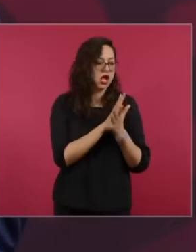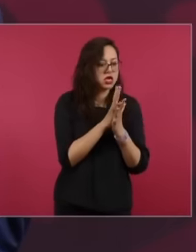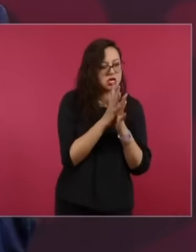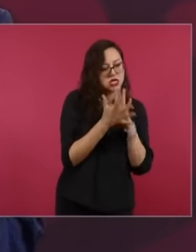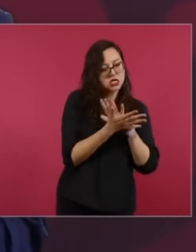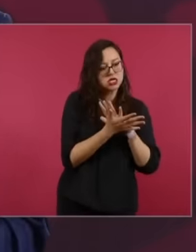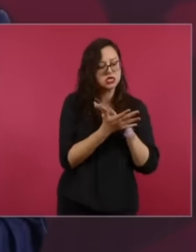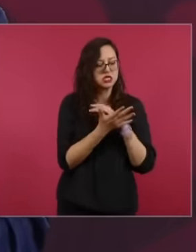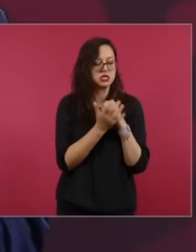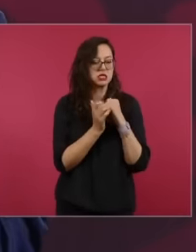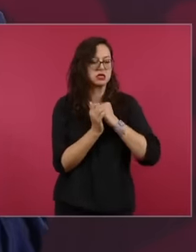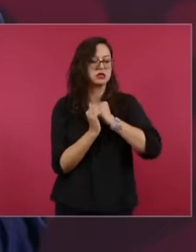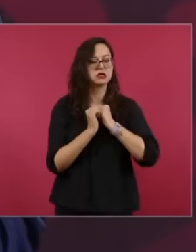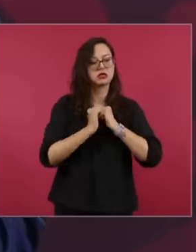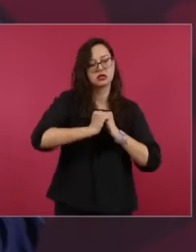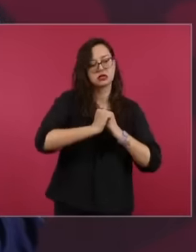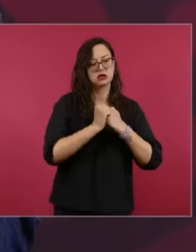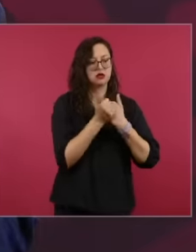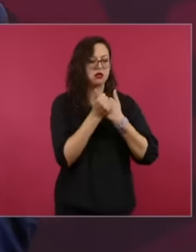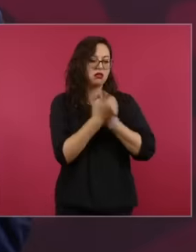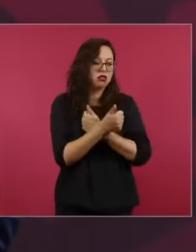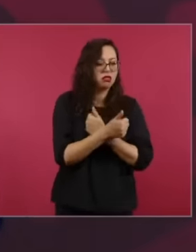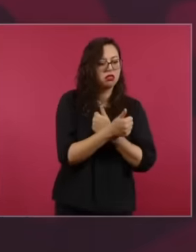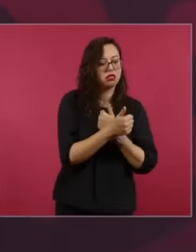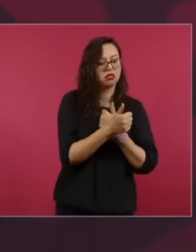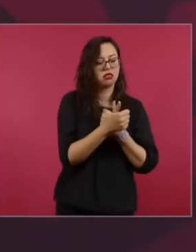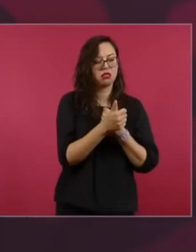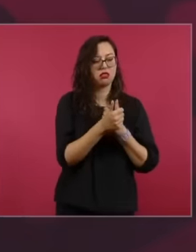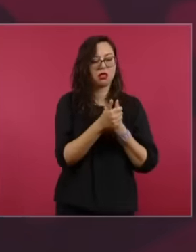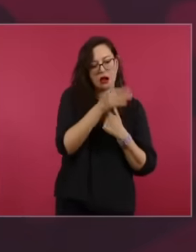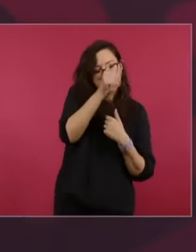en complicidades, al momento